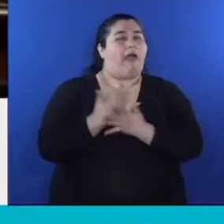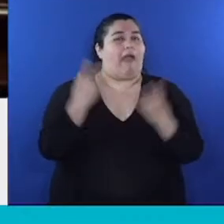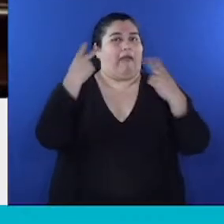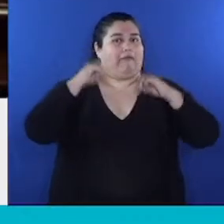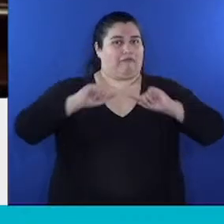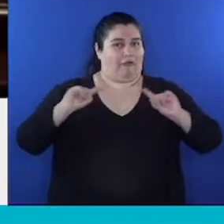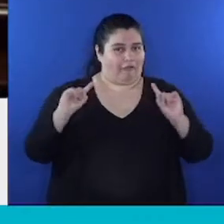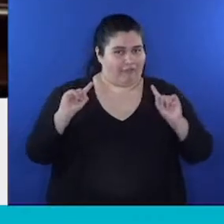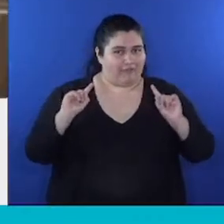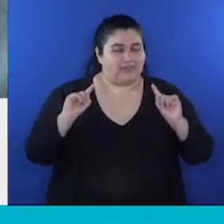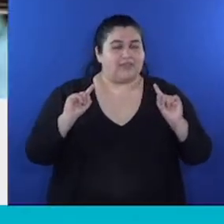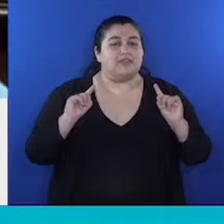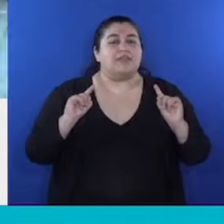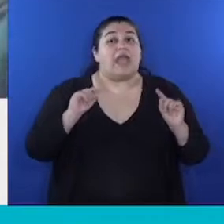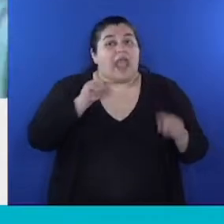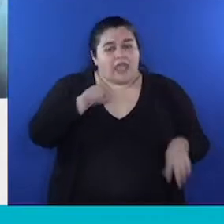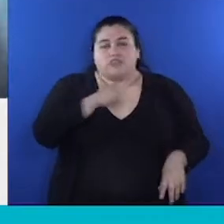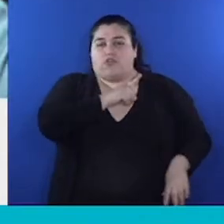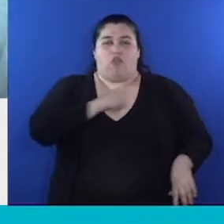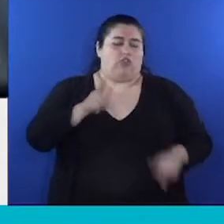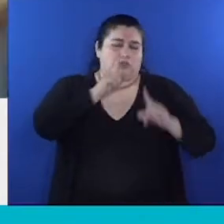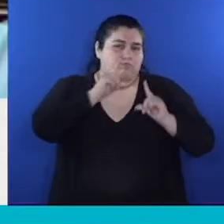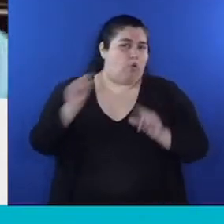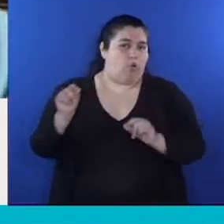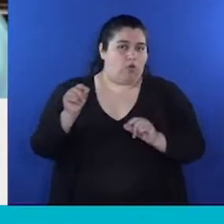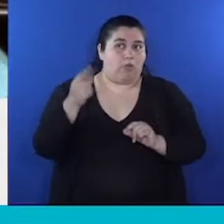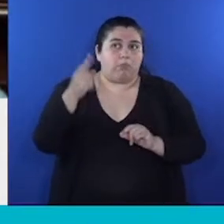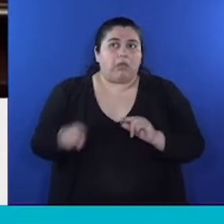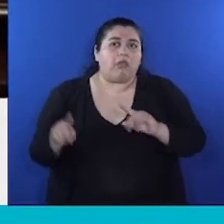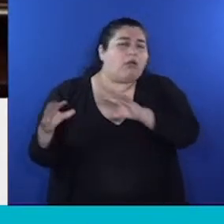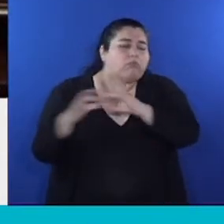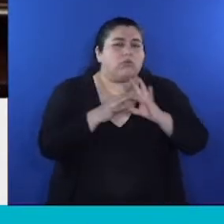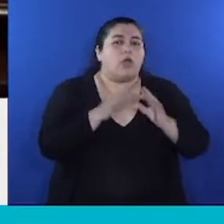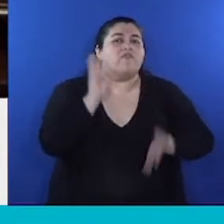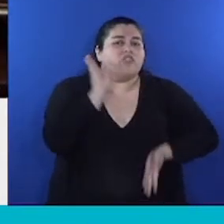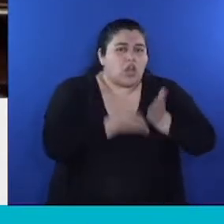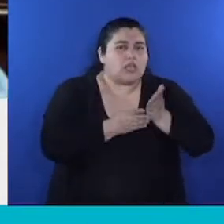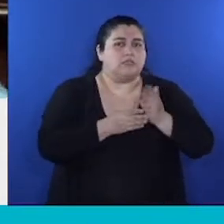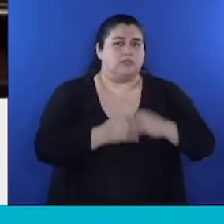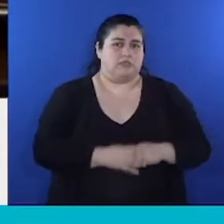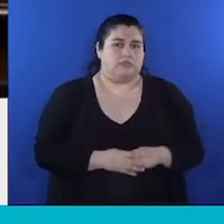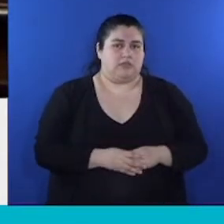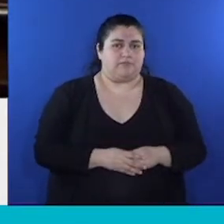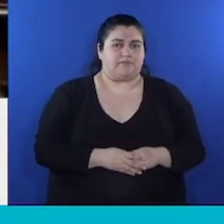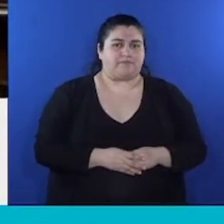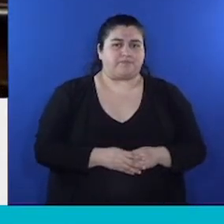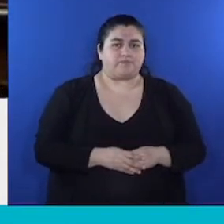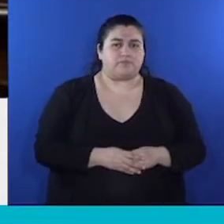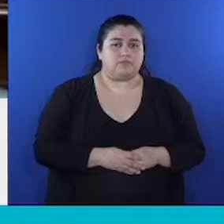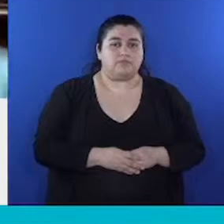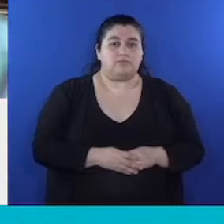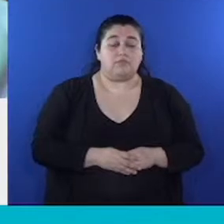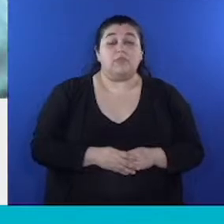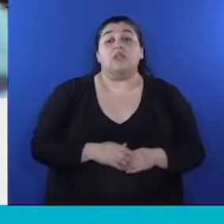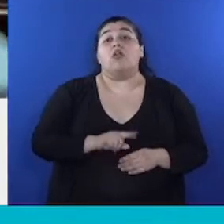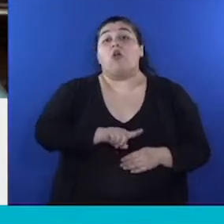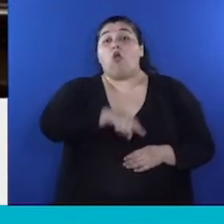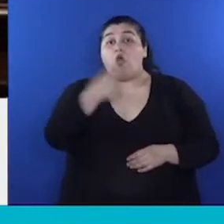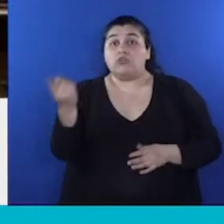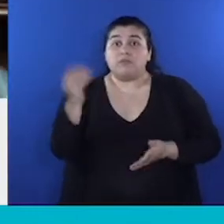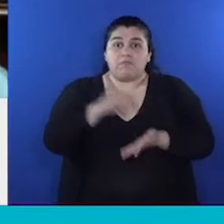Entonces, es un hecho que repugna, pero que está vinculado a la violencia y a la impunidad. Y acá viene la tercera cuestión que se debatió